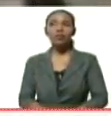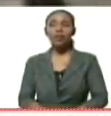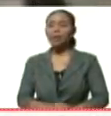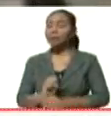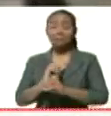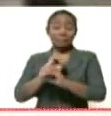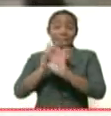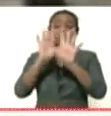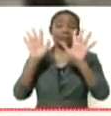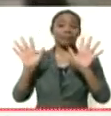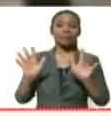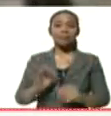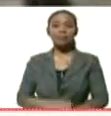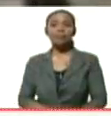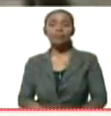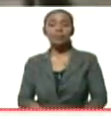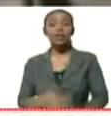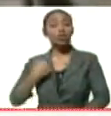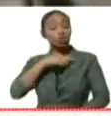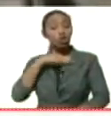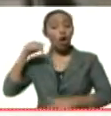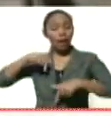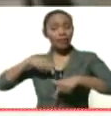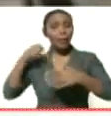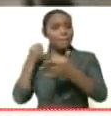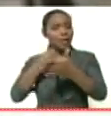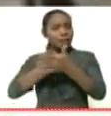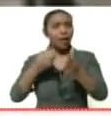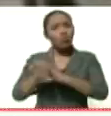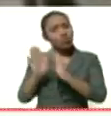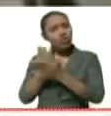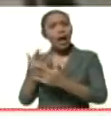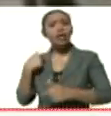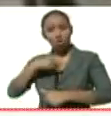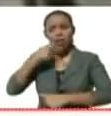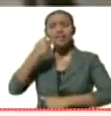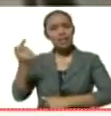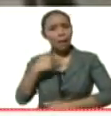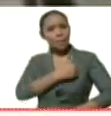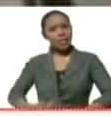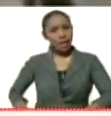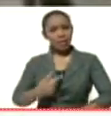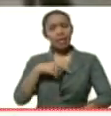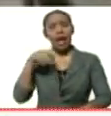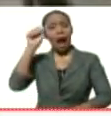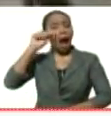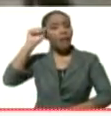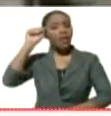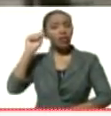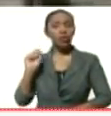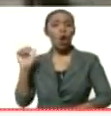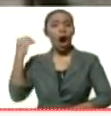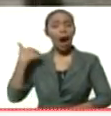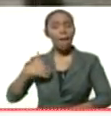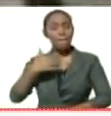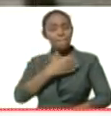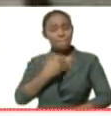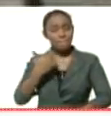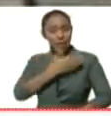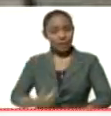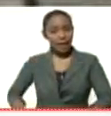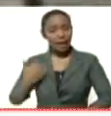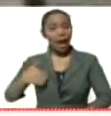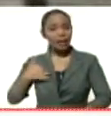brillante. Estamos en esta batalla mundial. Yo le decía al presidente Alberto Fernández, increíble